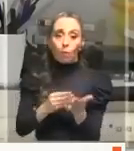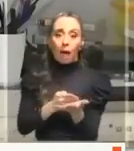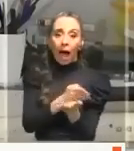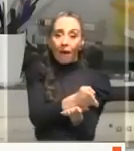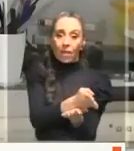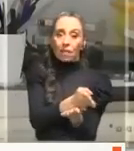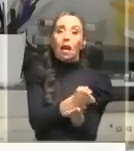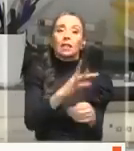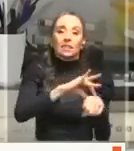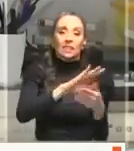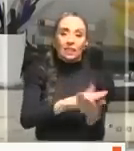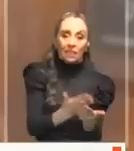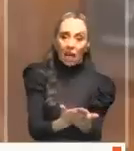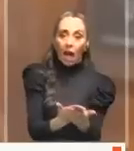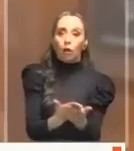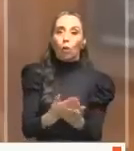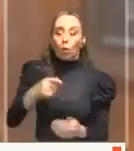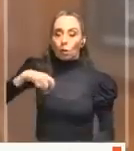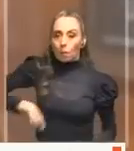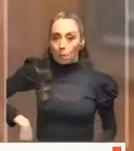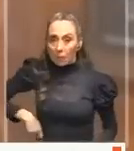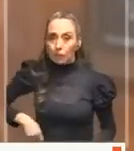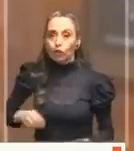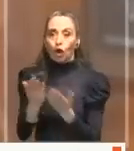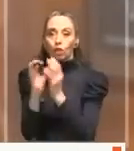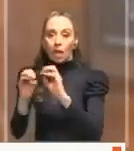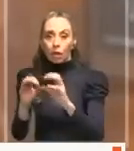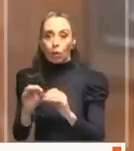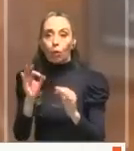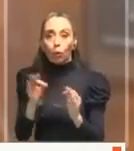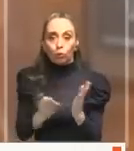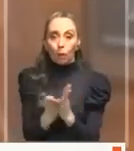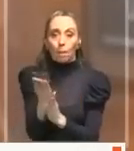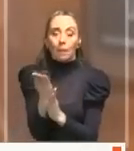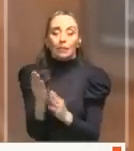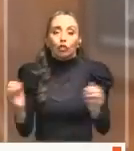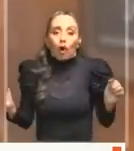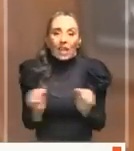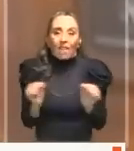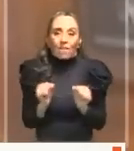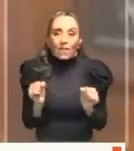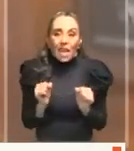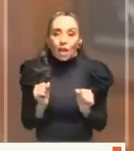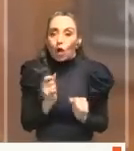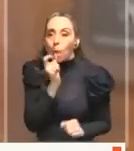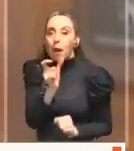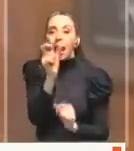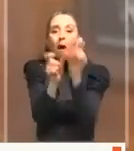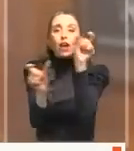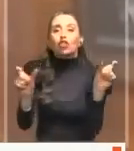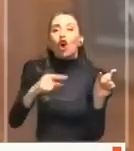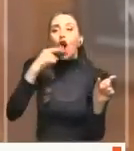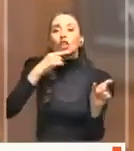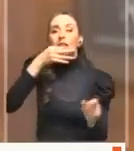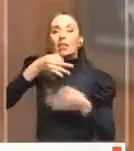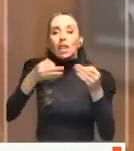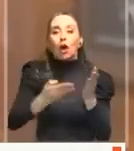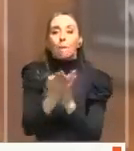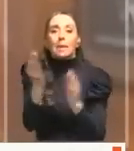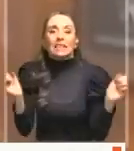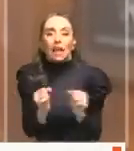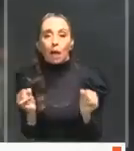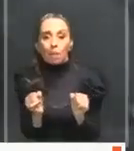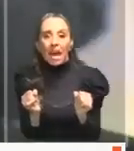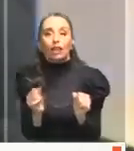particular, pensiones. Se le apareció el invierno, llegó el invierno, esta expresión que habla de que comienzan a acercarse